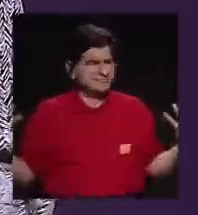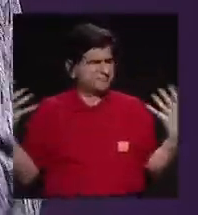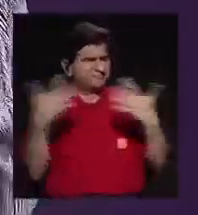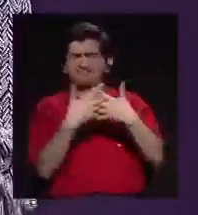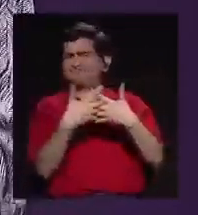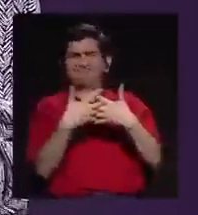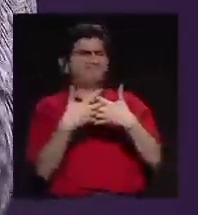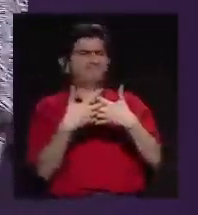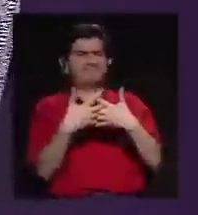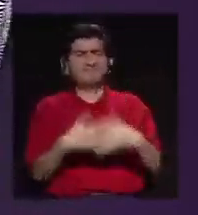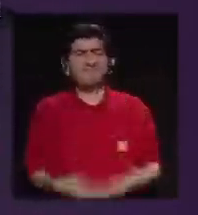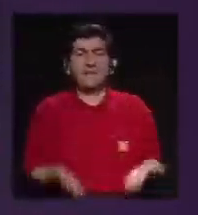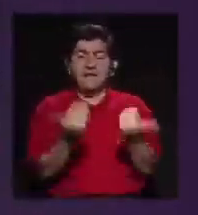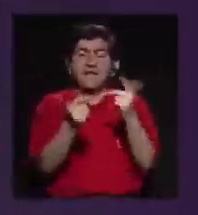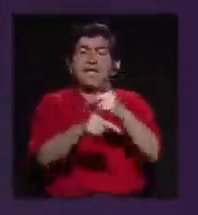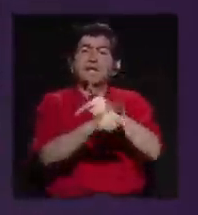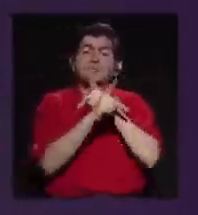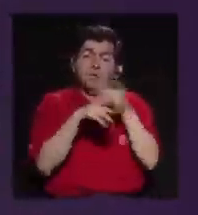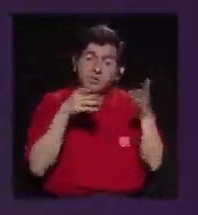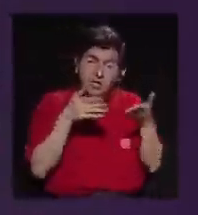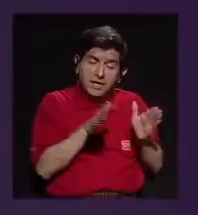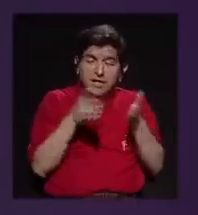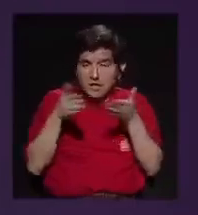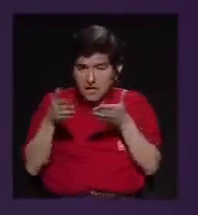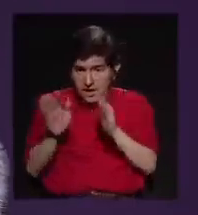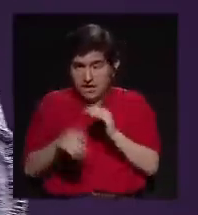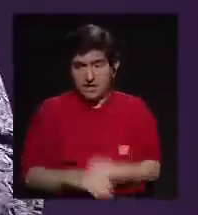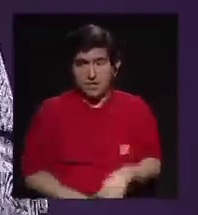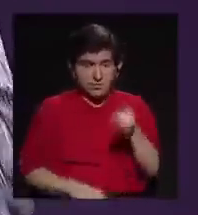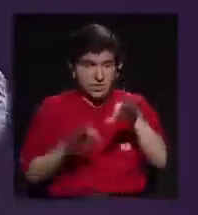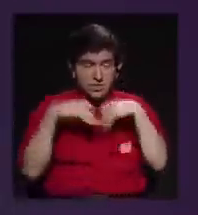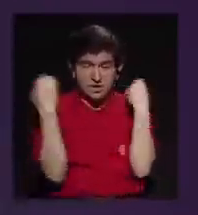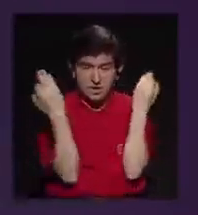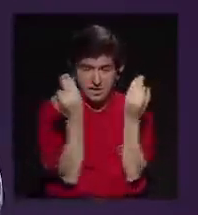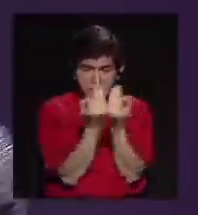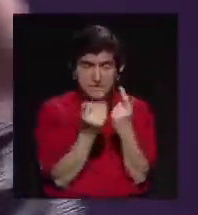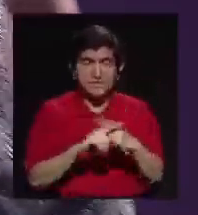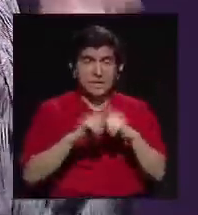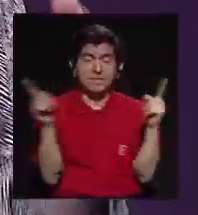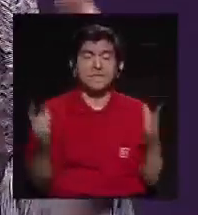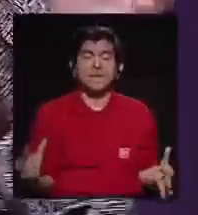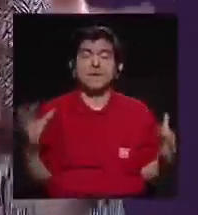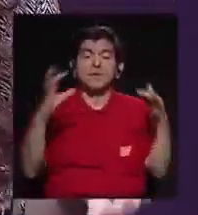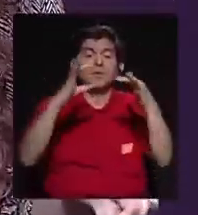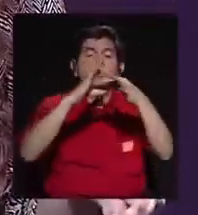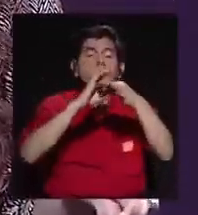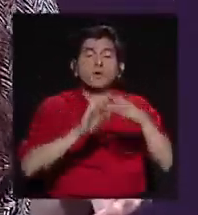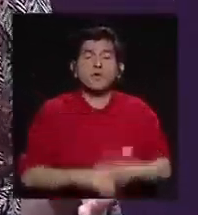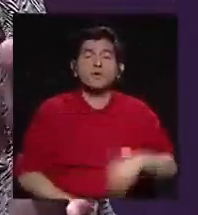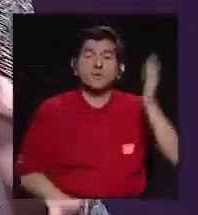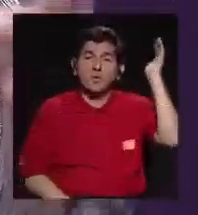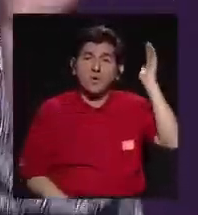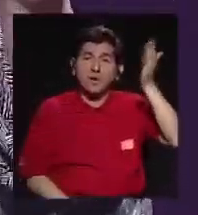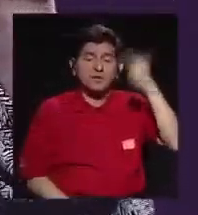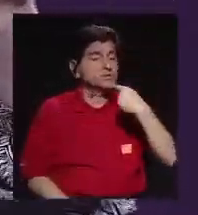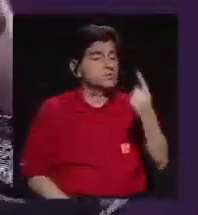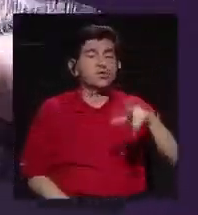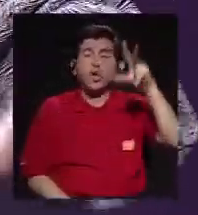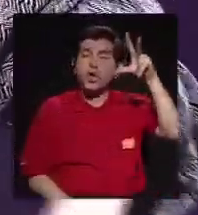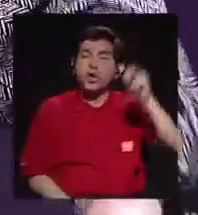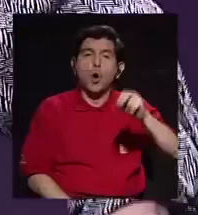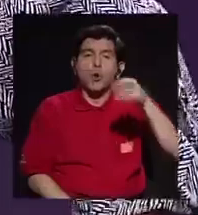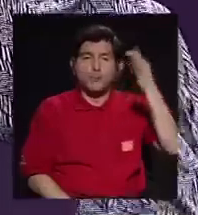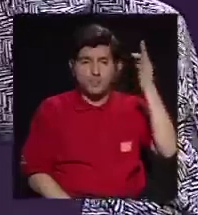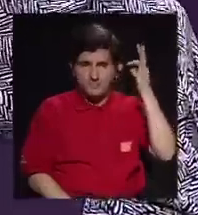¿verdad? Porque quieren proteger a esos hijos, a esas hijas, a esa familia. Totalmente. Pero se une justamente con un discurso que dice, no, es que